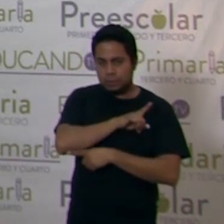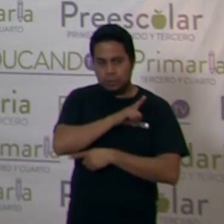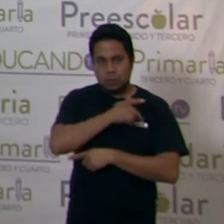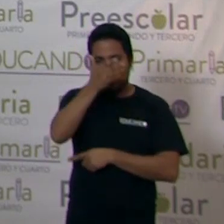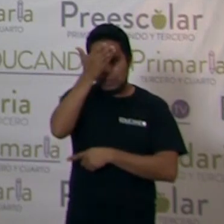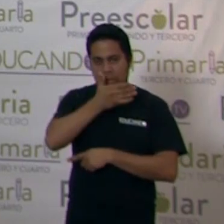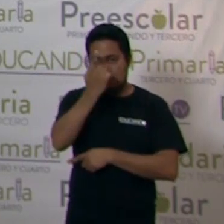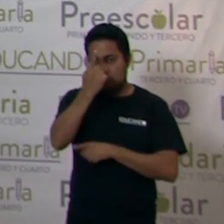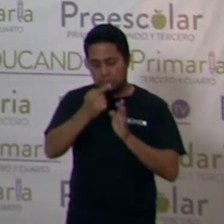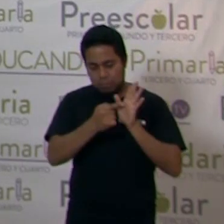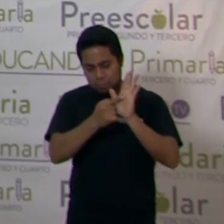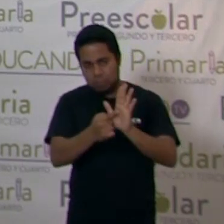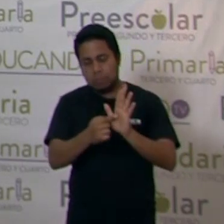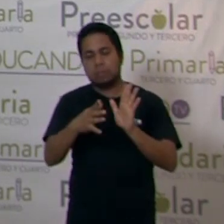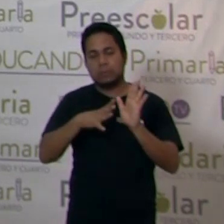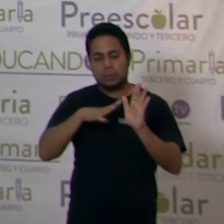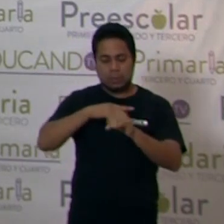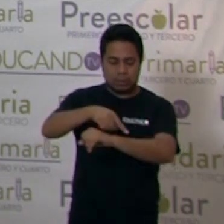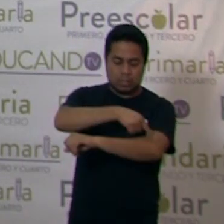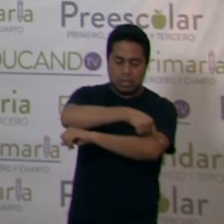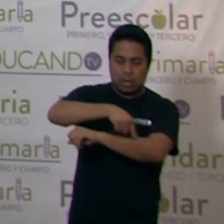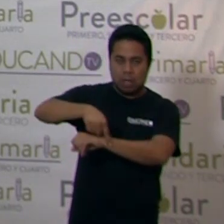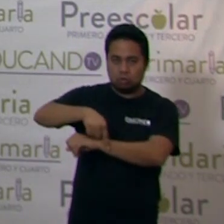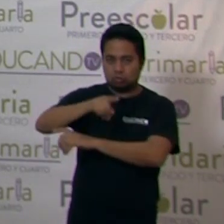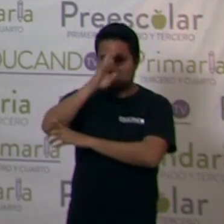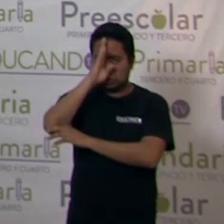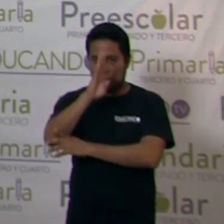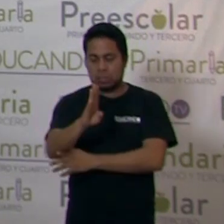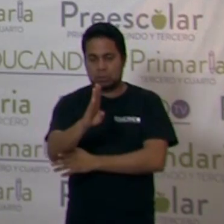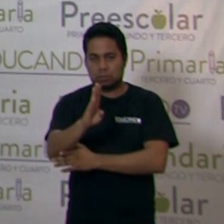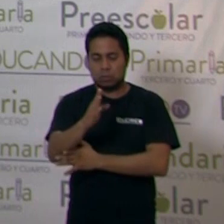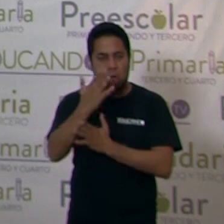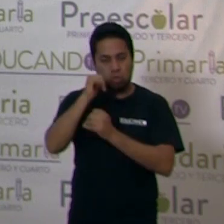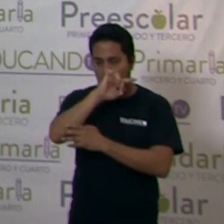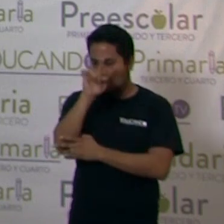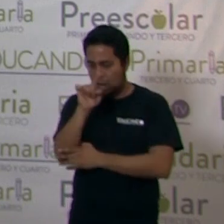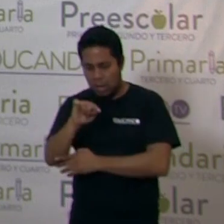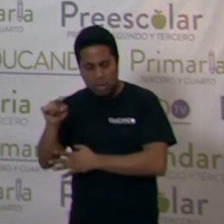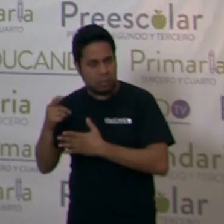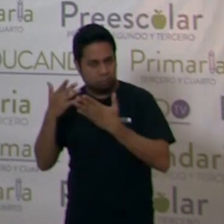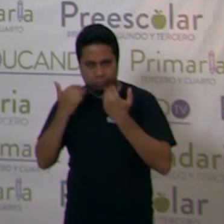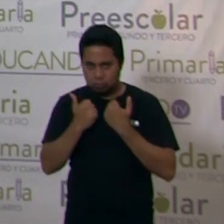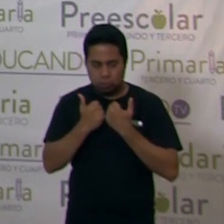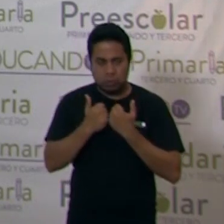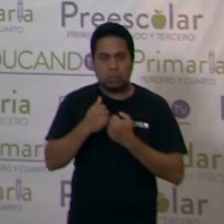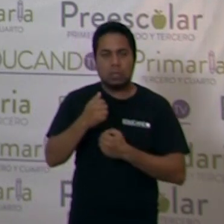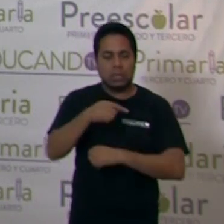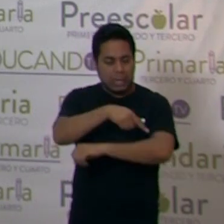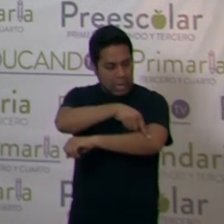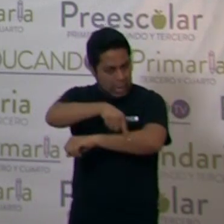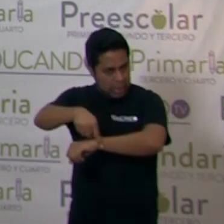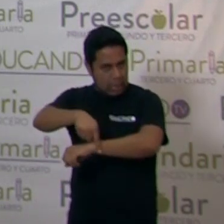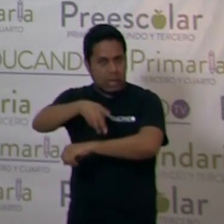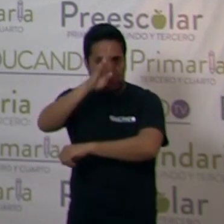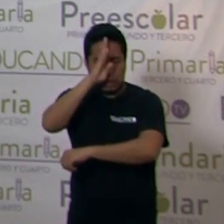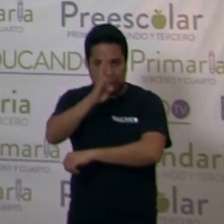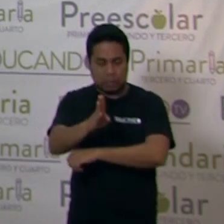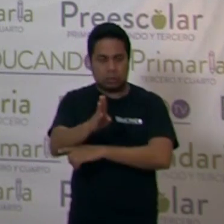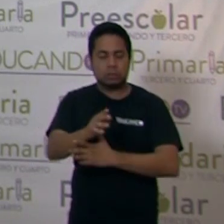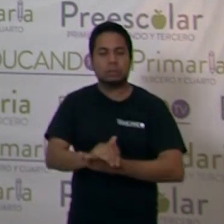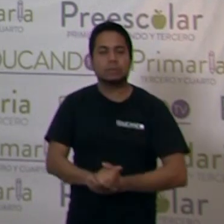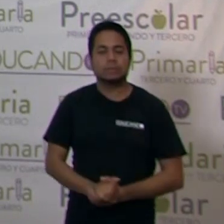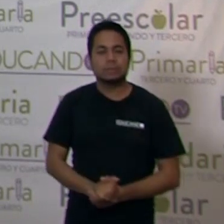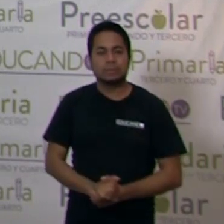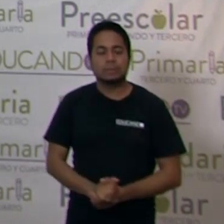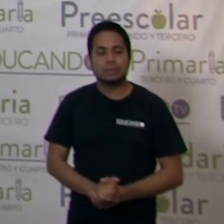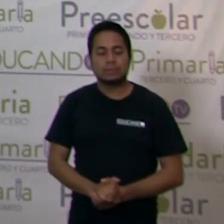cara tiene lados rectos no tiene lados curvos no tiene lados rectos así derechitos